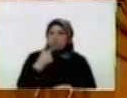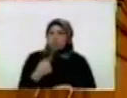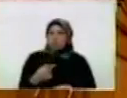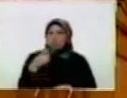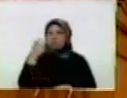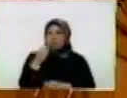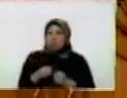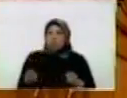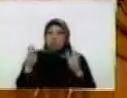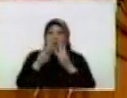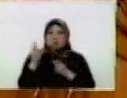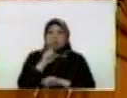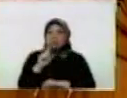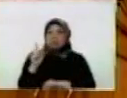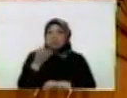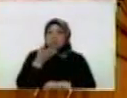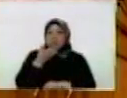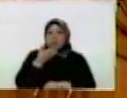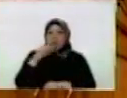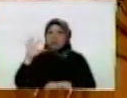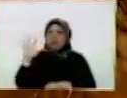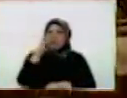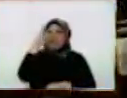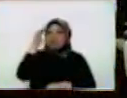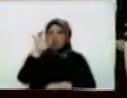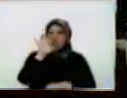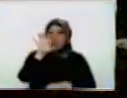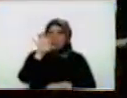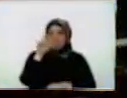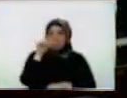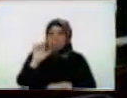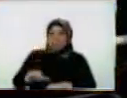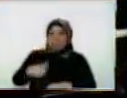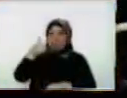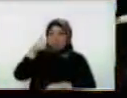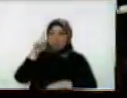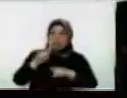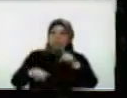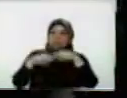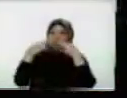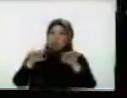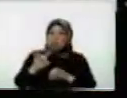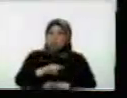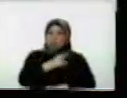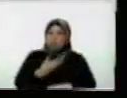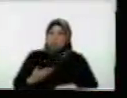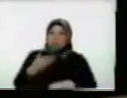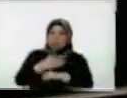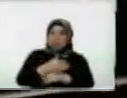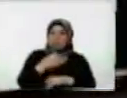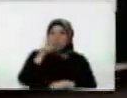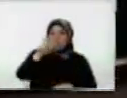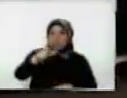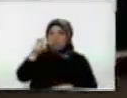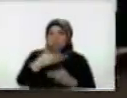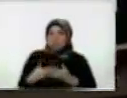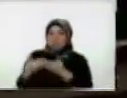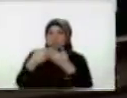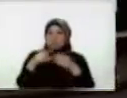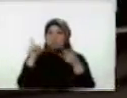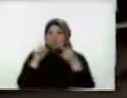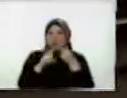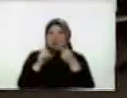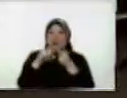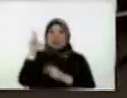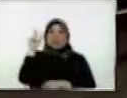ONU, somos el quinto país con mayor matrícula universitaria, somos el segundo país de